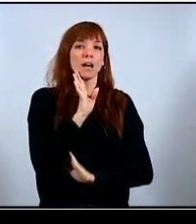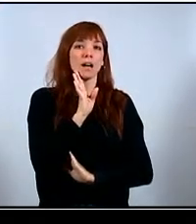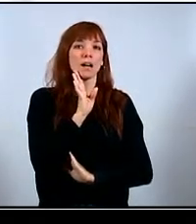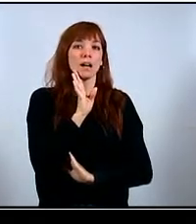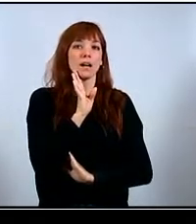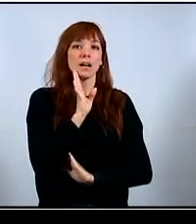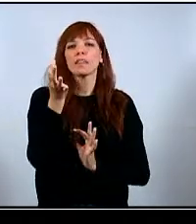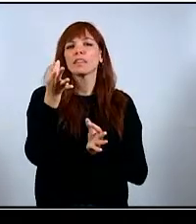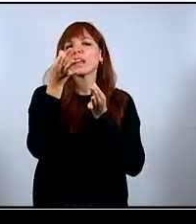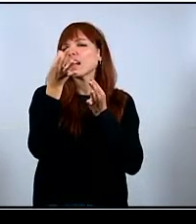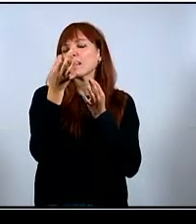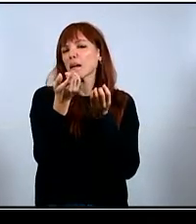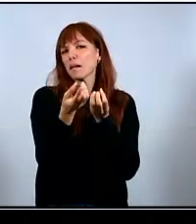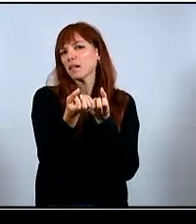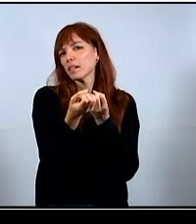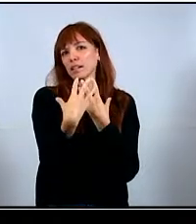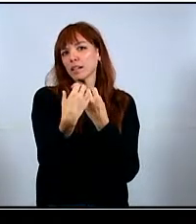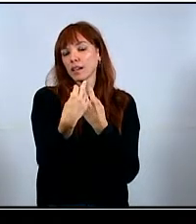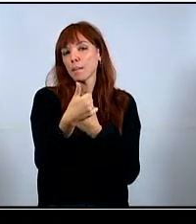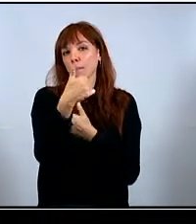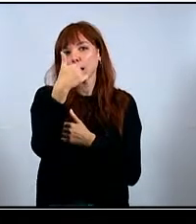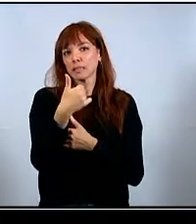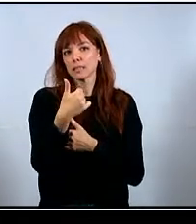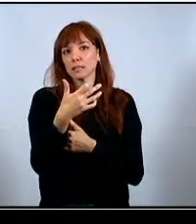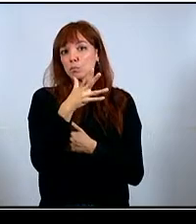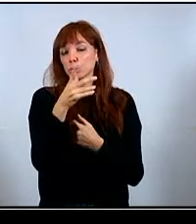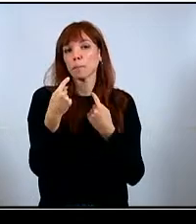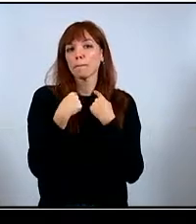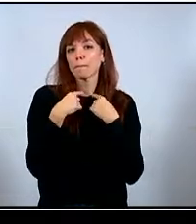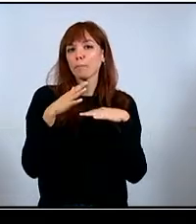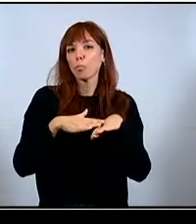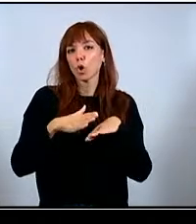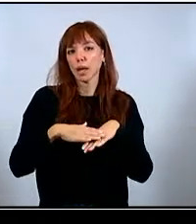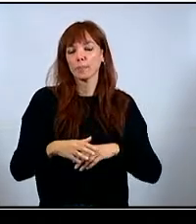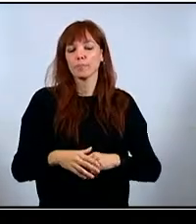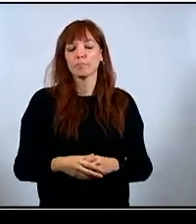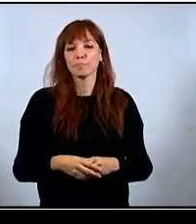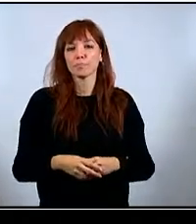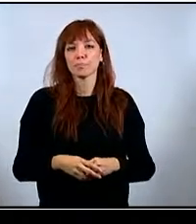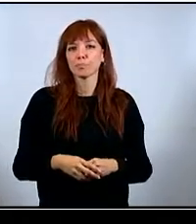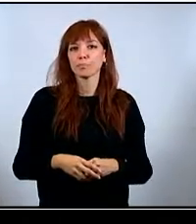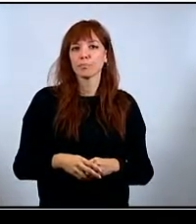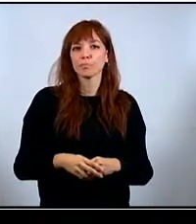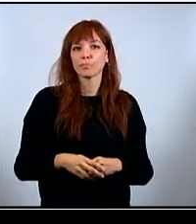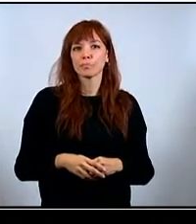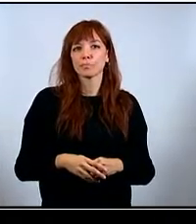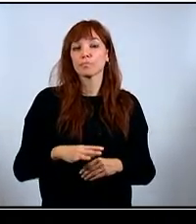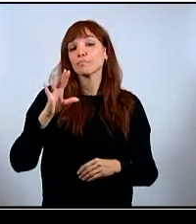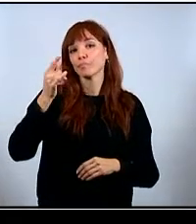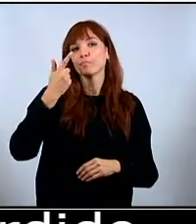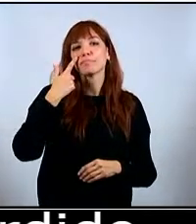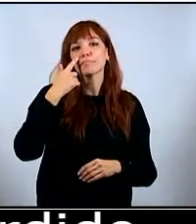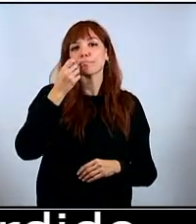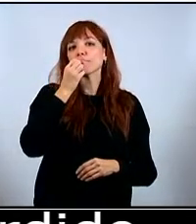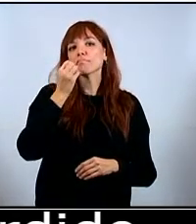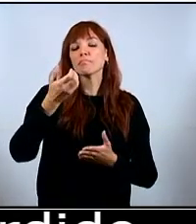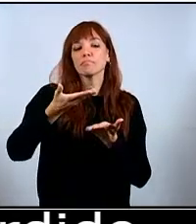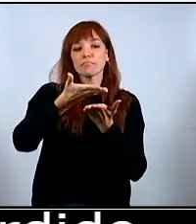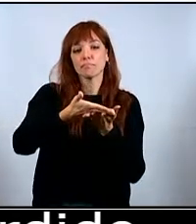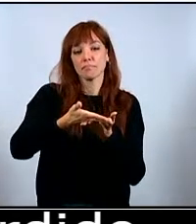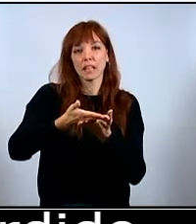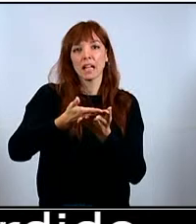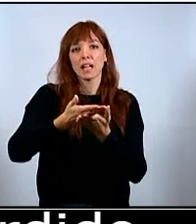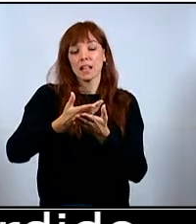nos detalle un poco más esa parte, porque hemos perdido esos 12 millones de euros. Sí, mire, cuando la Administración nos propone una cantidad de